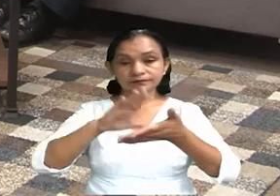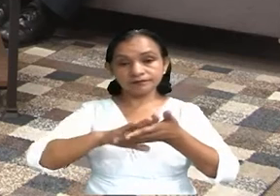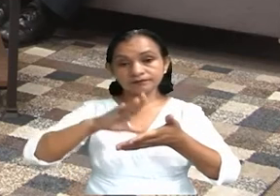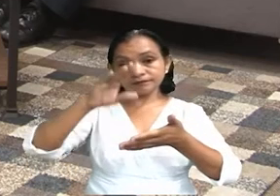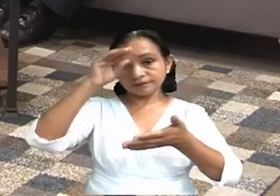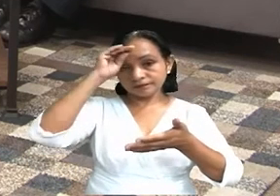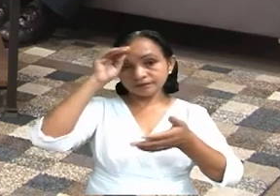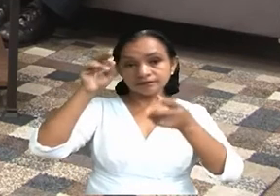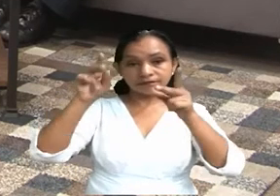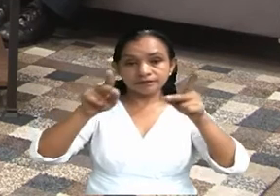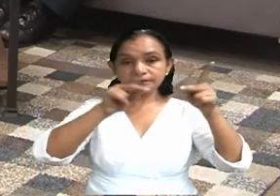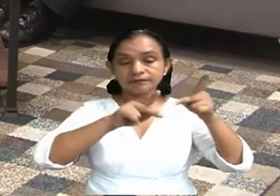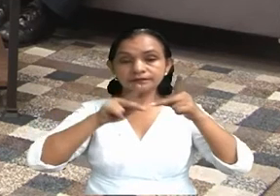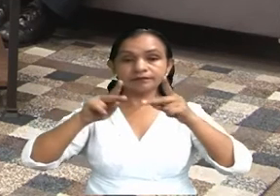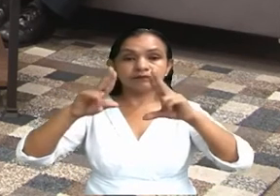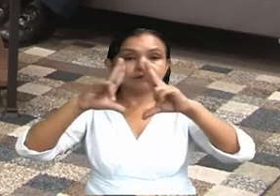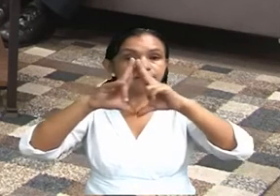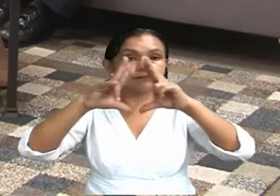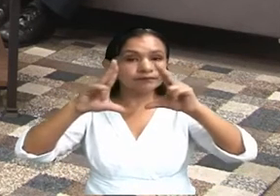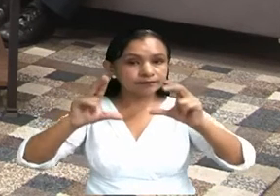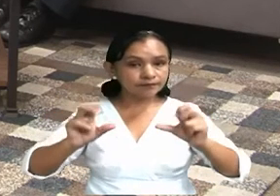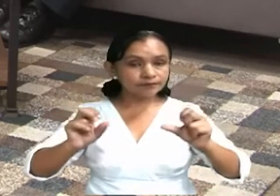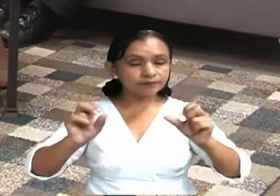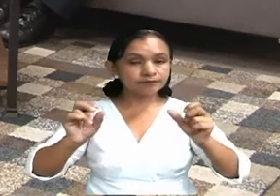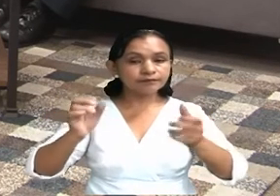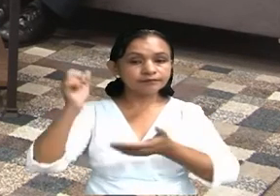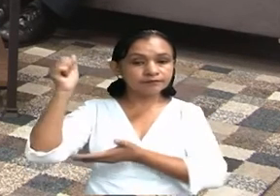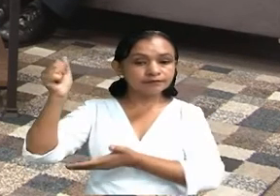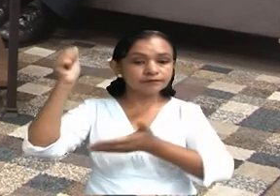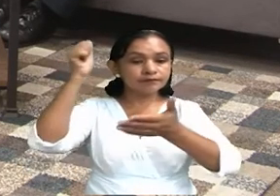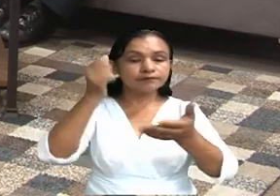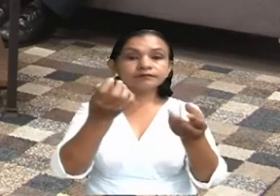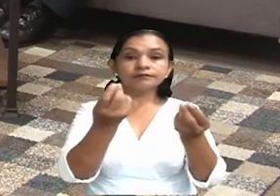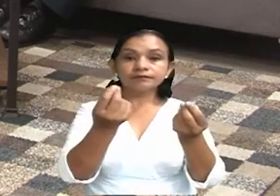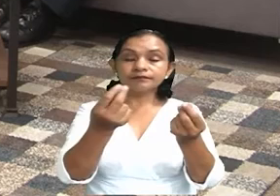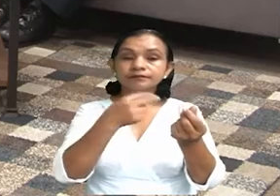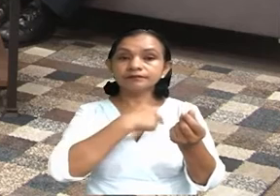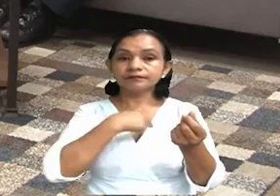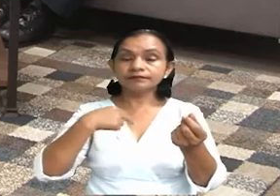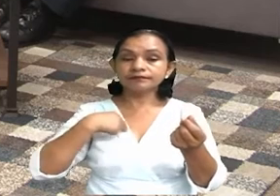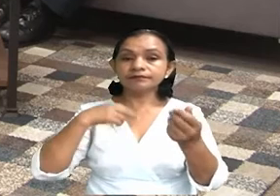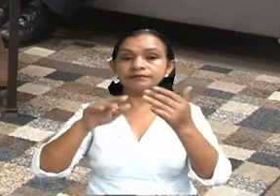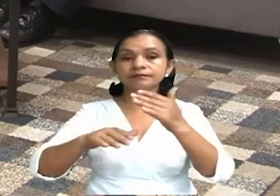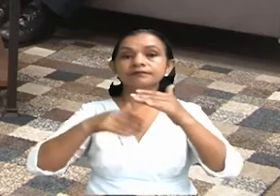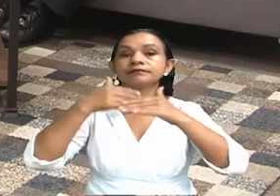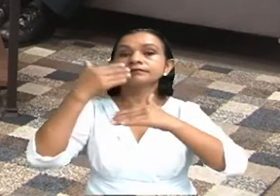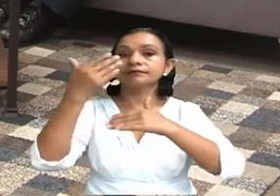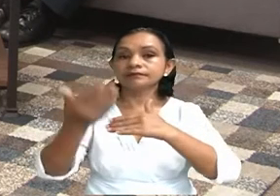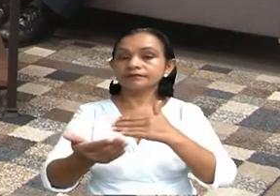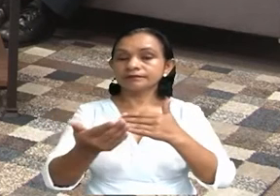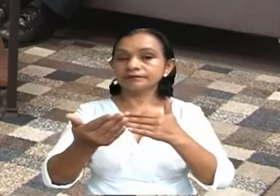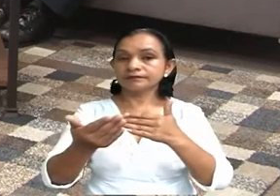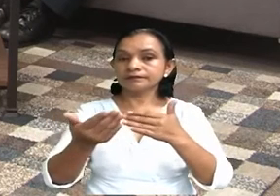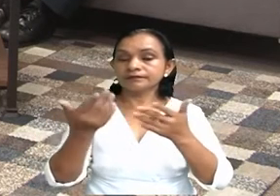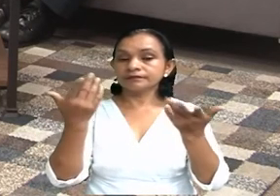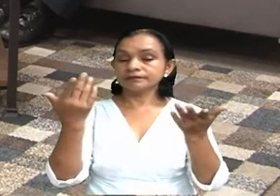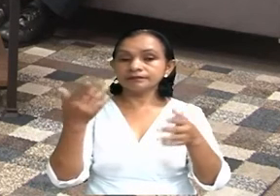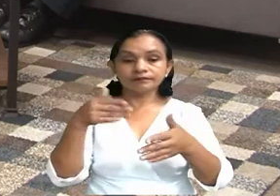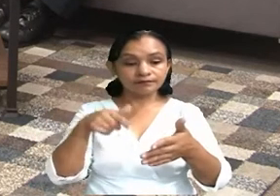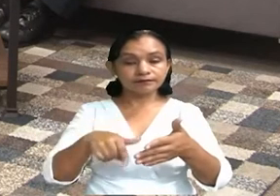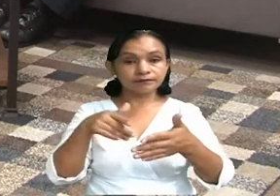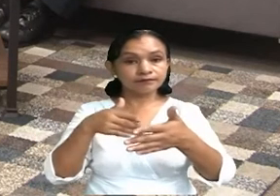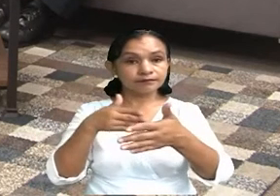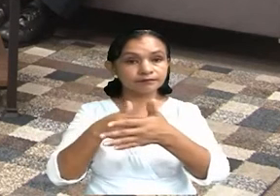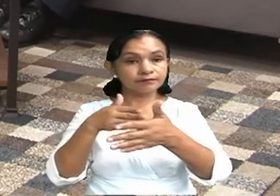le hace a la población nicaragüense es una inversión que se retribuye luego, tal vez no en el plazo, en el